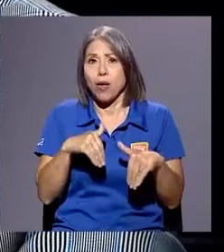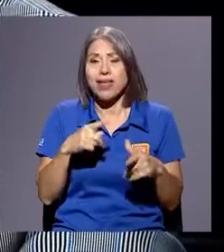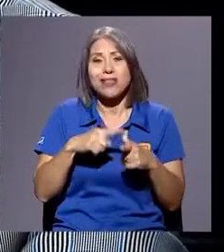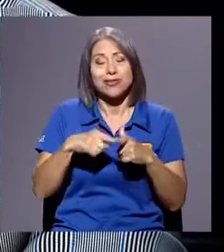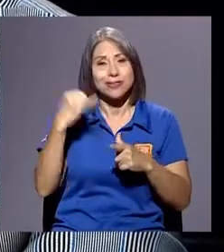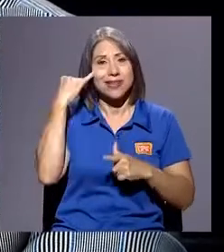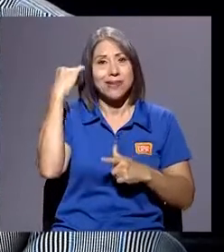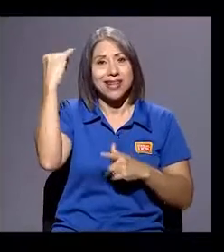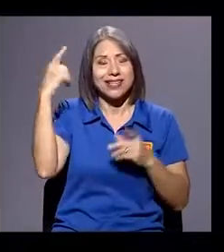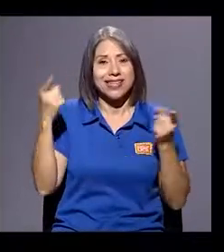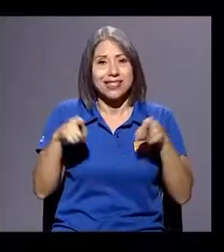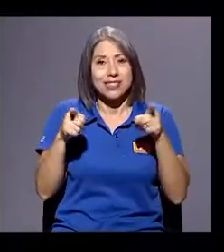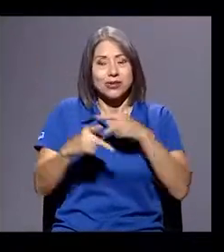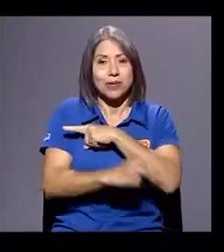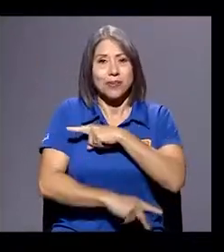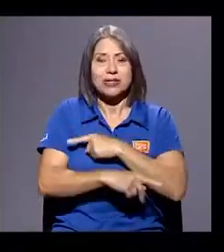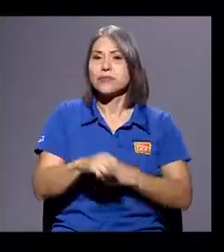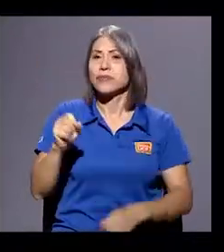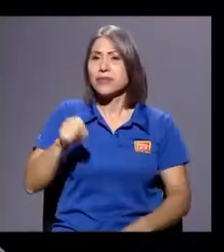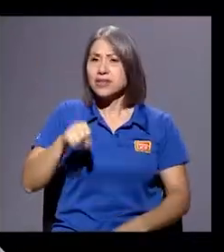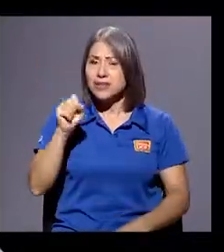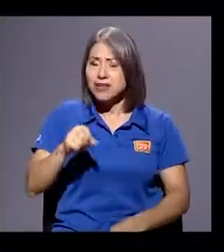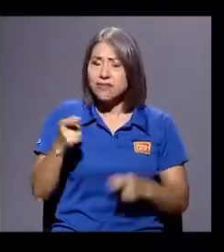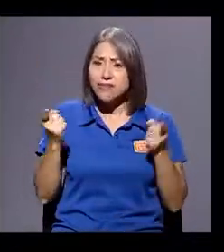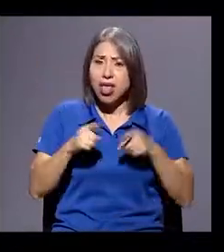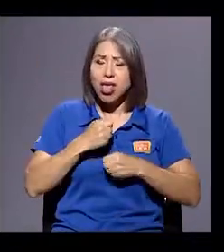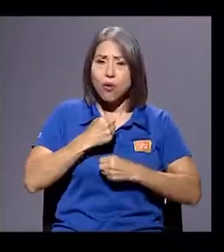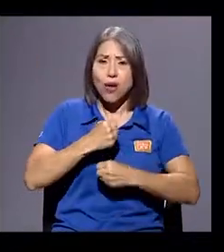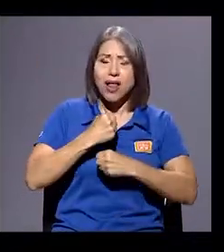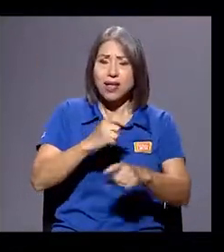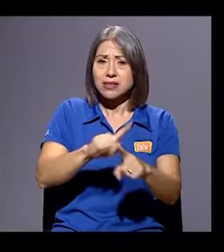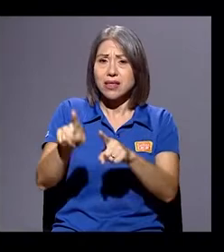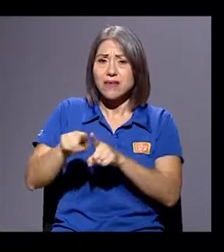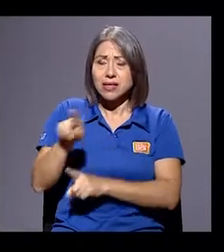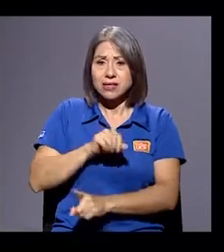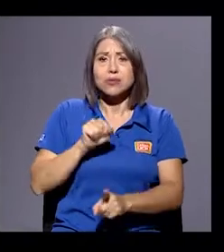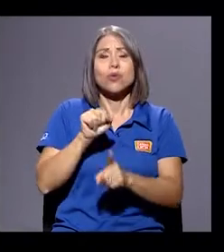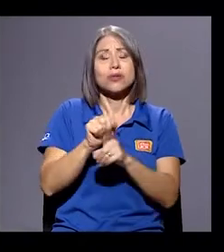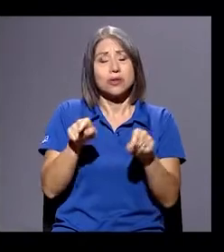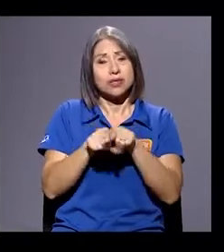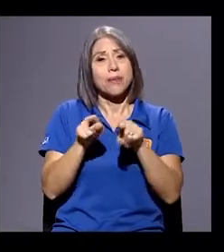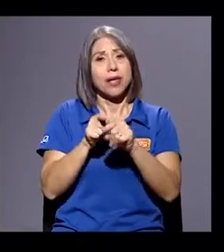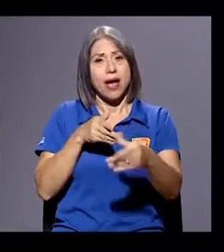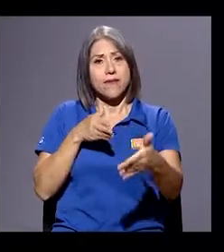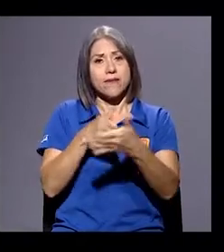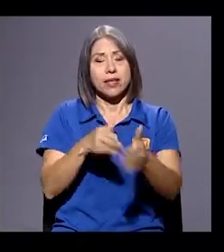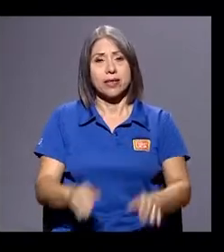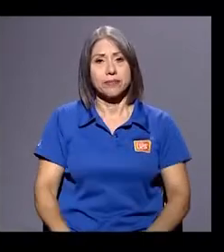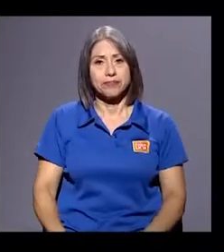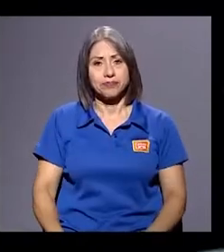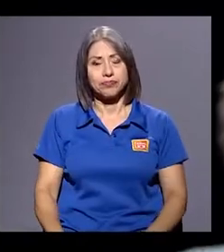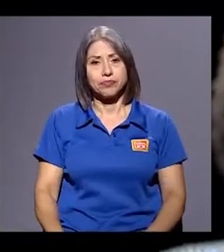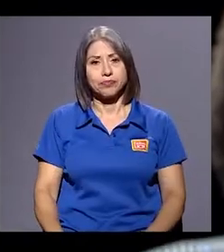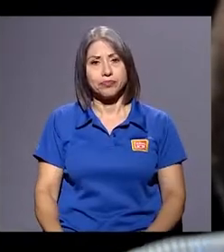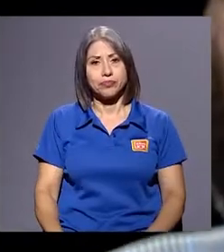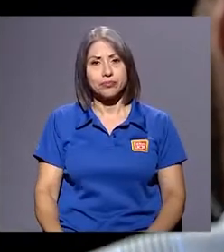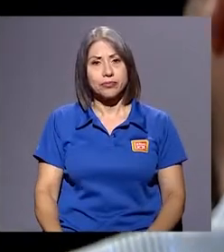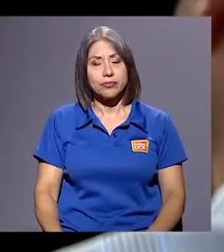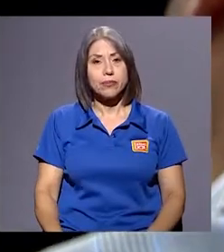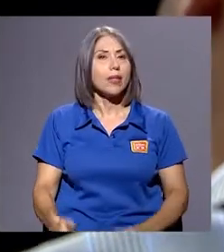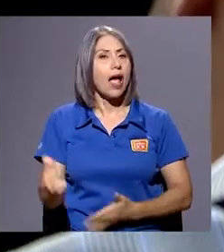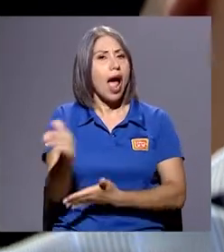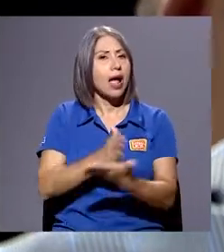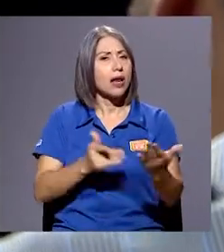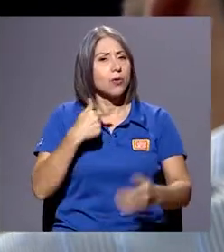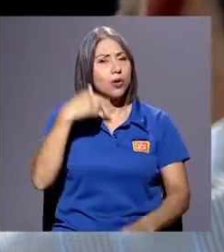está sucediendo en el país. Sí, claro, las huelgas y todo este fenómeno ha venido también a afectar al sector. Hay algo en lo que